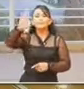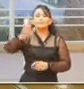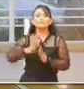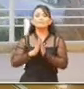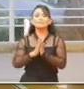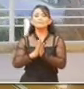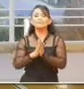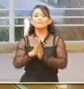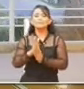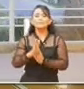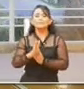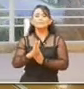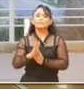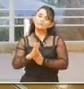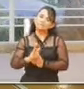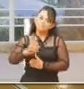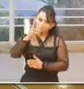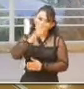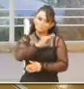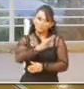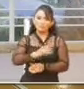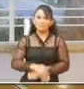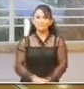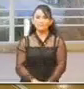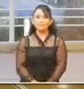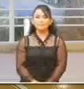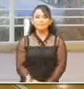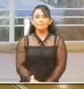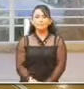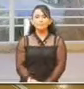de manifestarlo de manera económica levantando su mano.